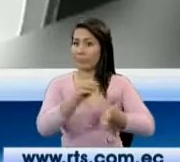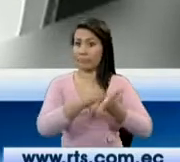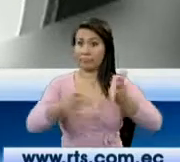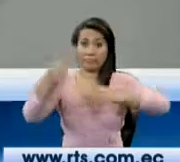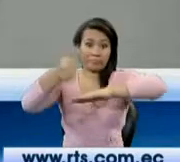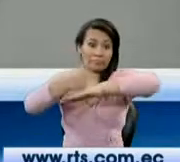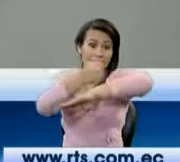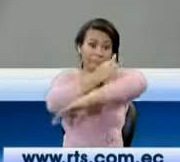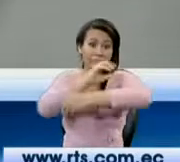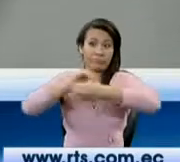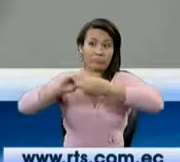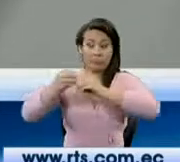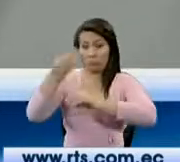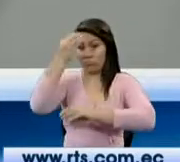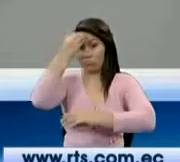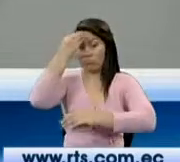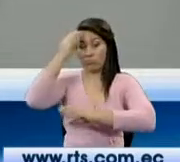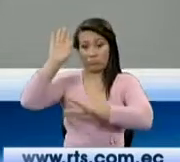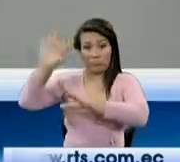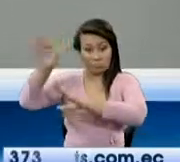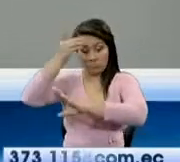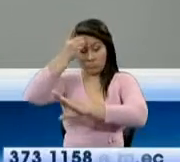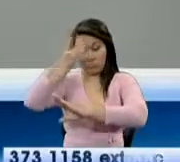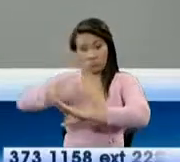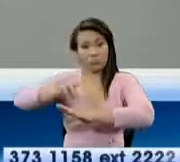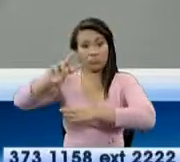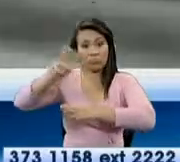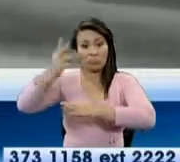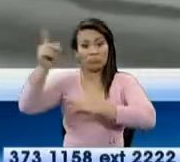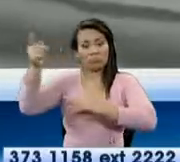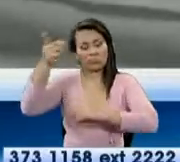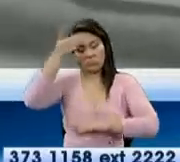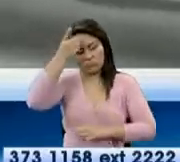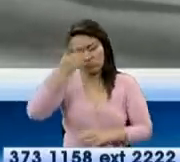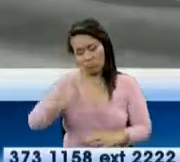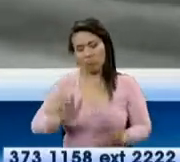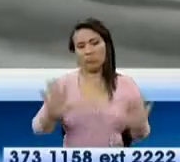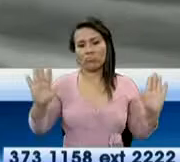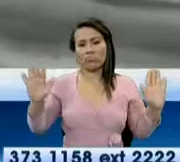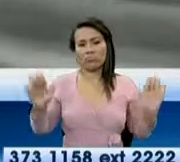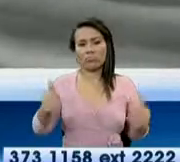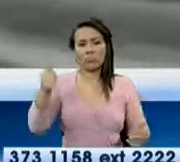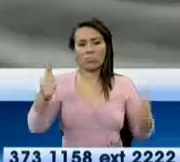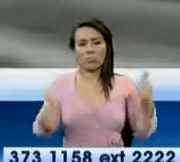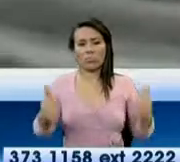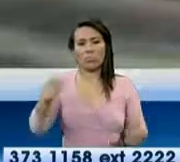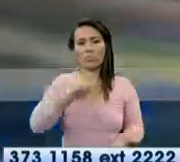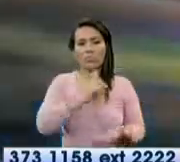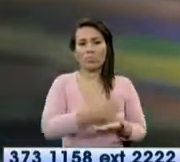de Educación. Serán las autoridades las que determinen responsabilidades. Informó Rosalena Vázquez.